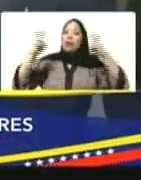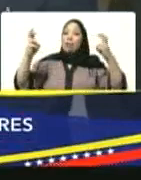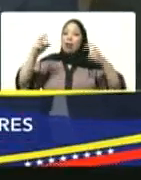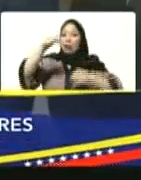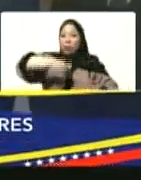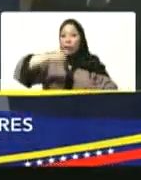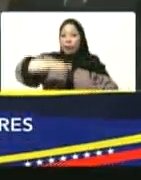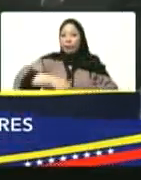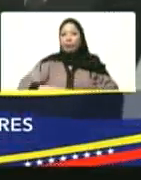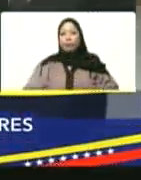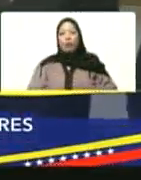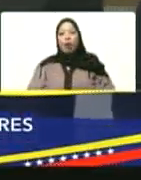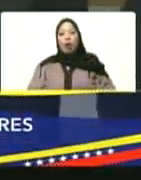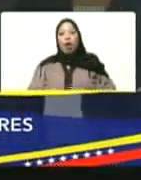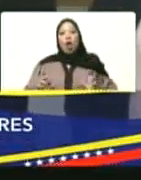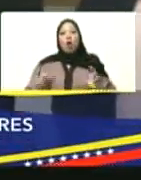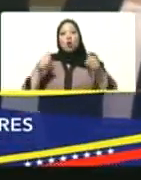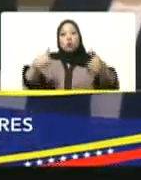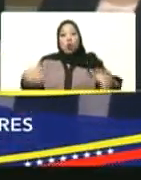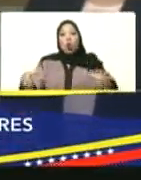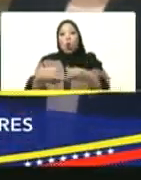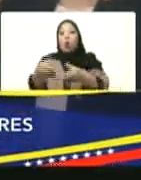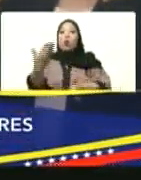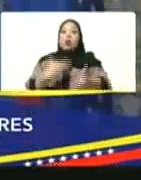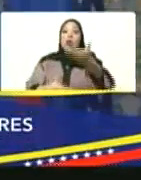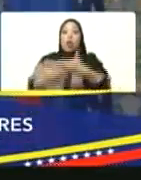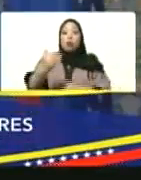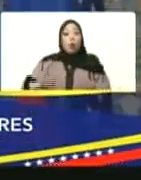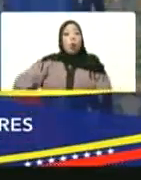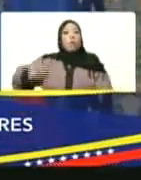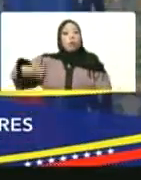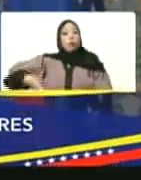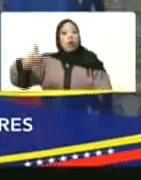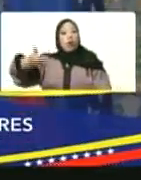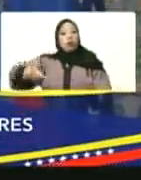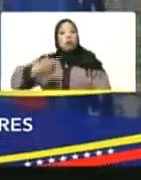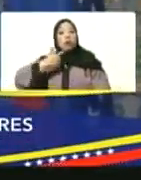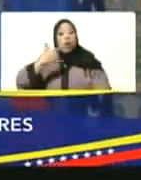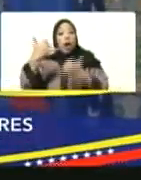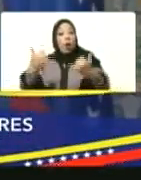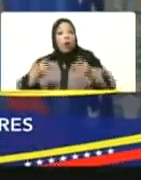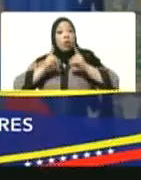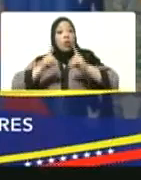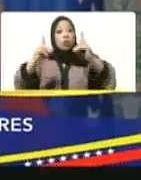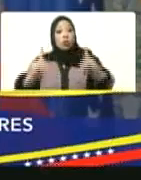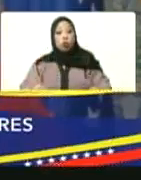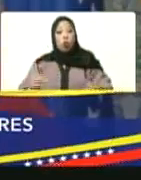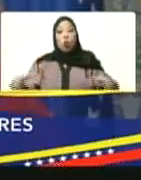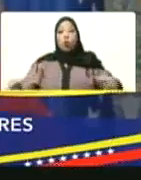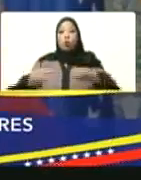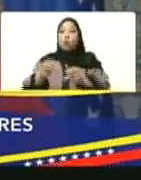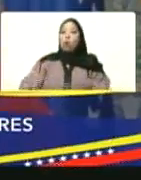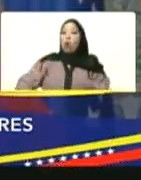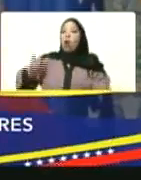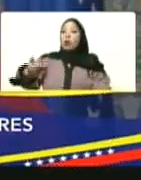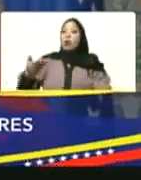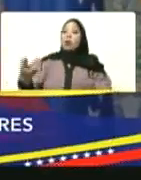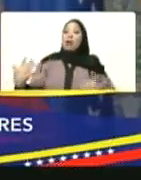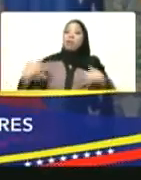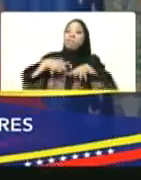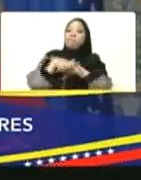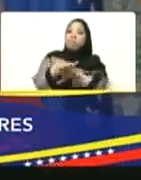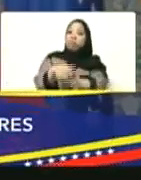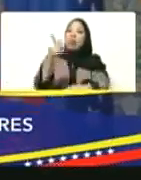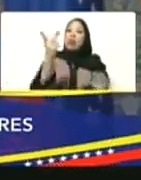decidido relanzar la comisión mixta de alto nivel. C'est ainsi que nous relançons aujourd'hui la commission mixte à très haut